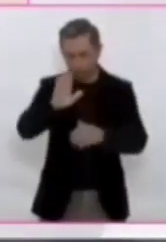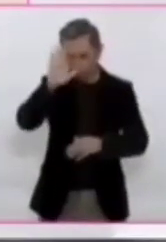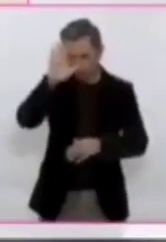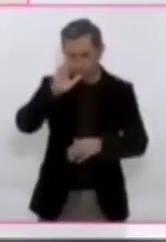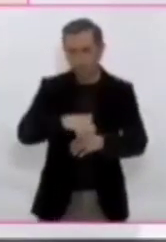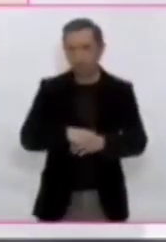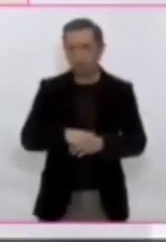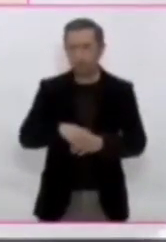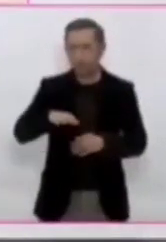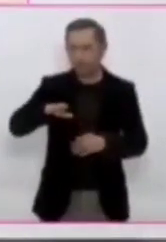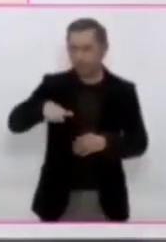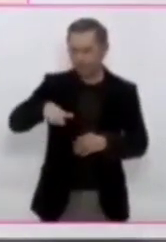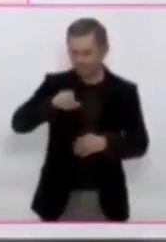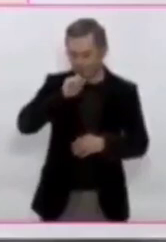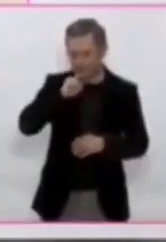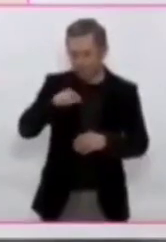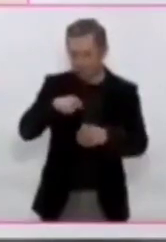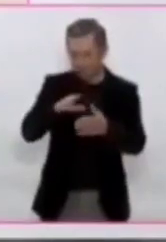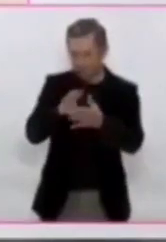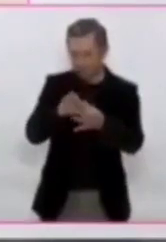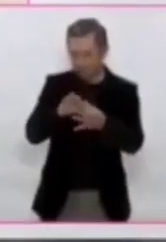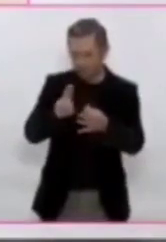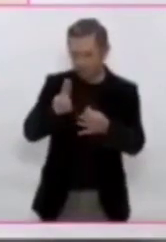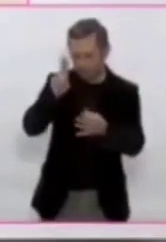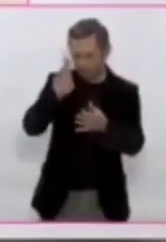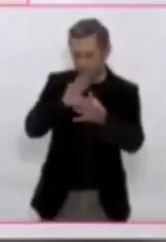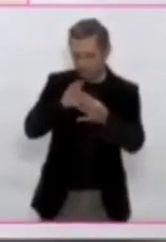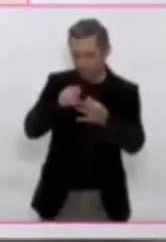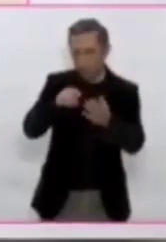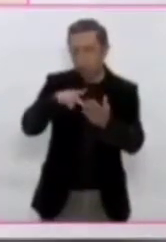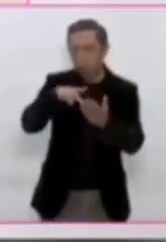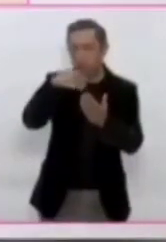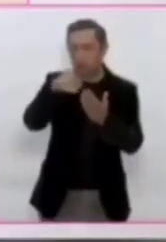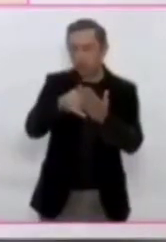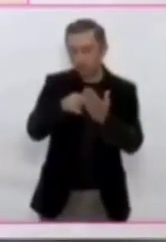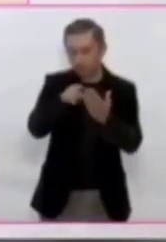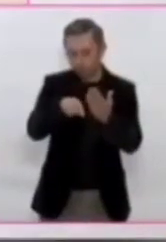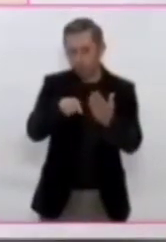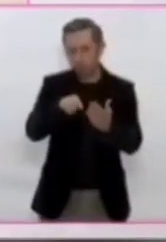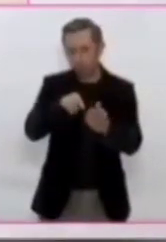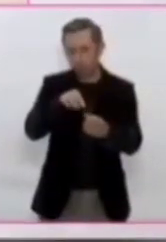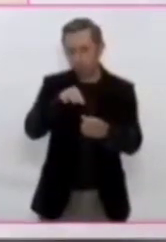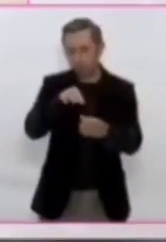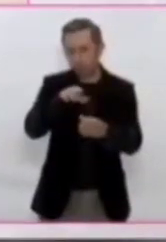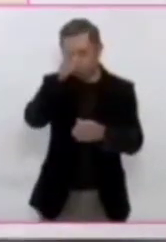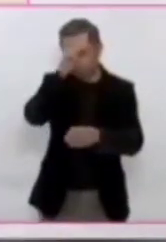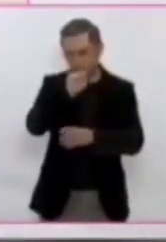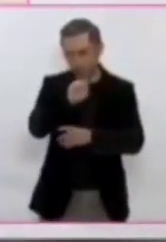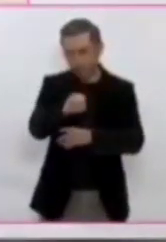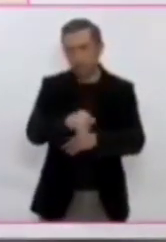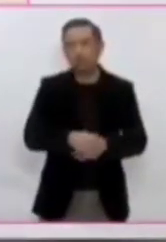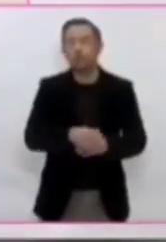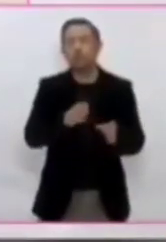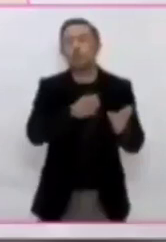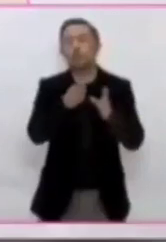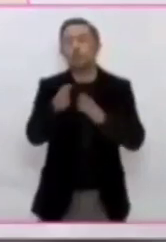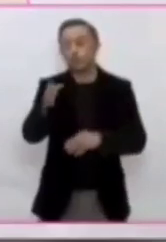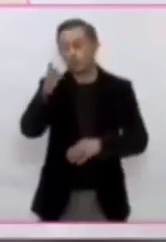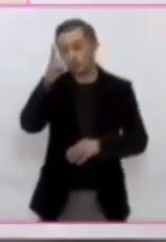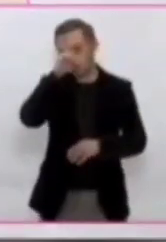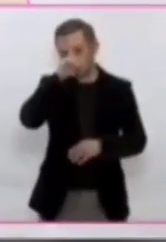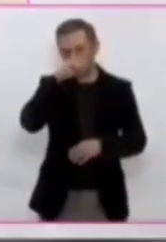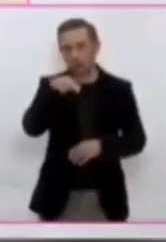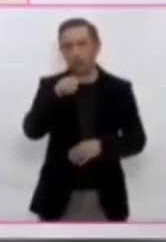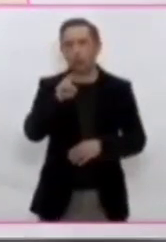Por las razones que acabo de aducir en mi intervención, a favor del proyecto. Consejera Norma de la Cruz. A favor